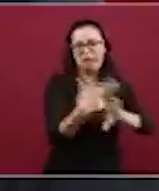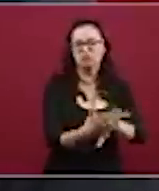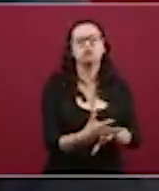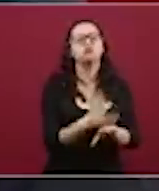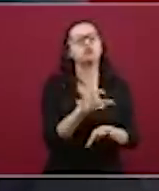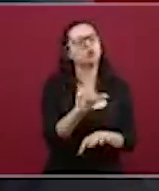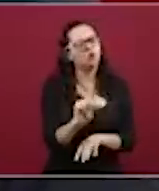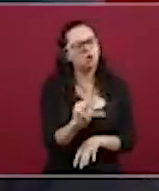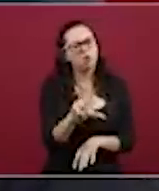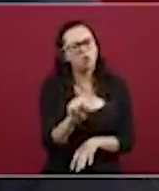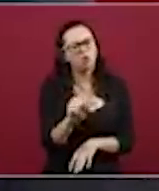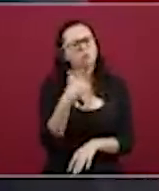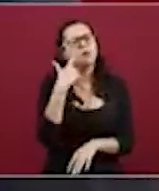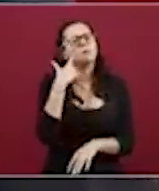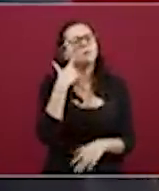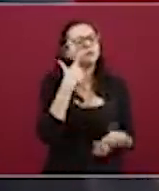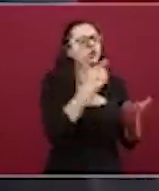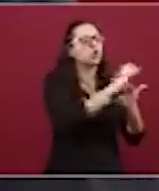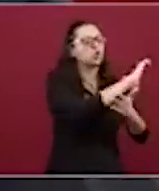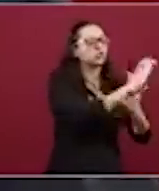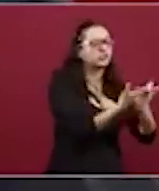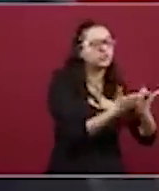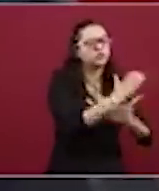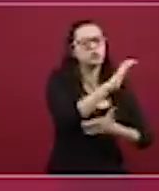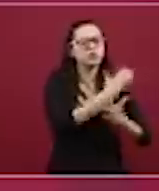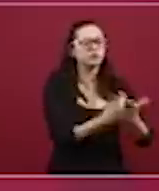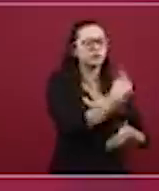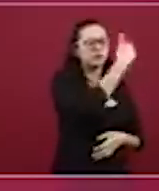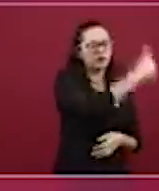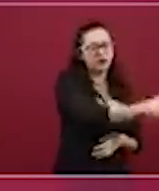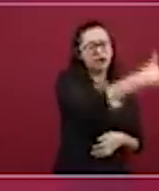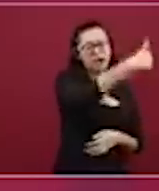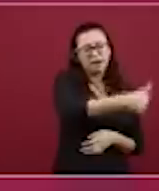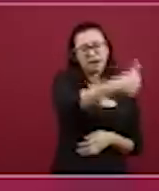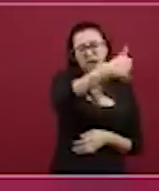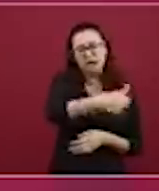a revisar contrato por contrato